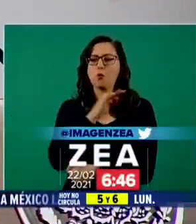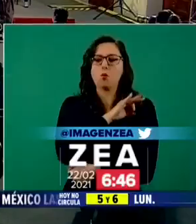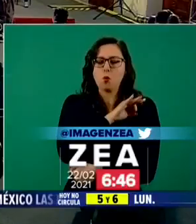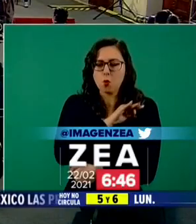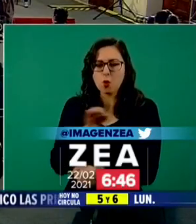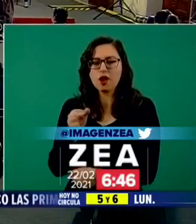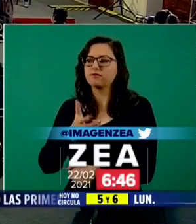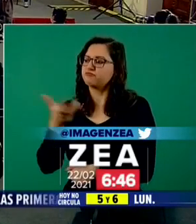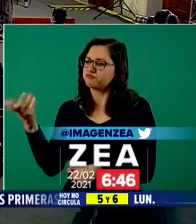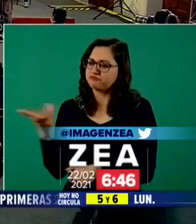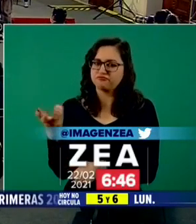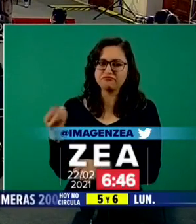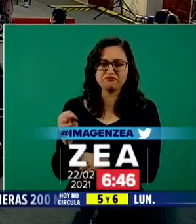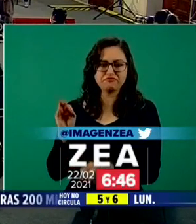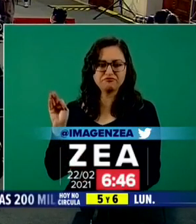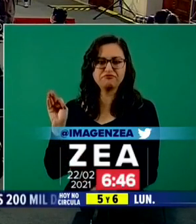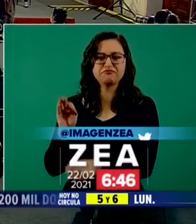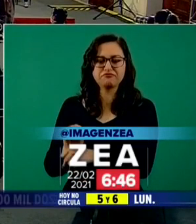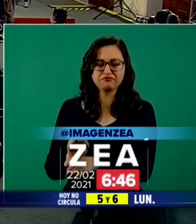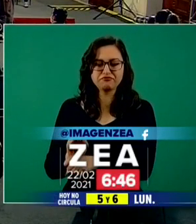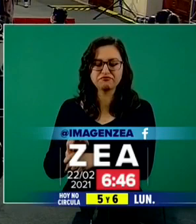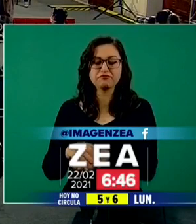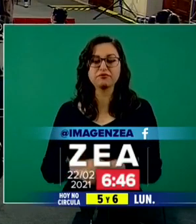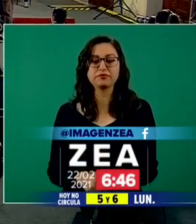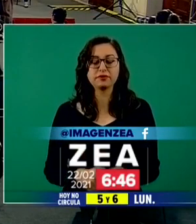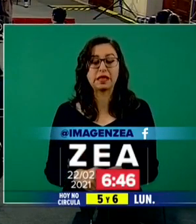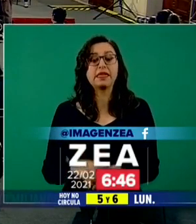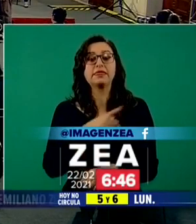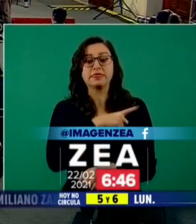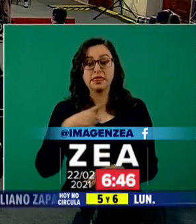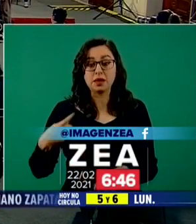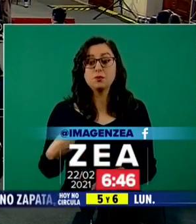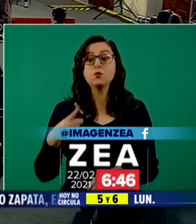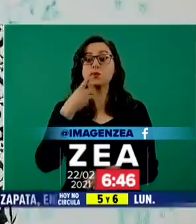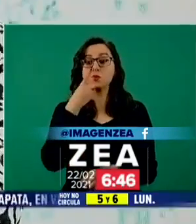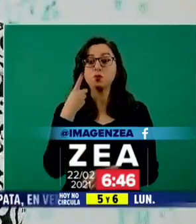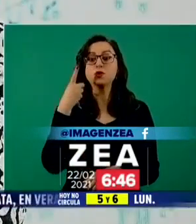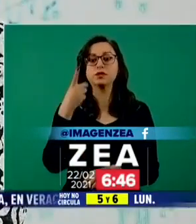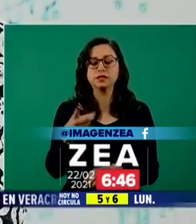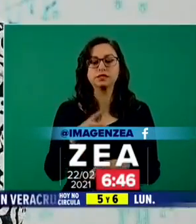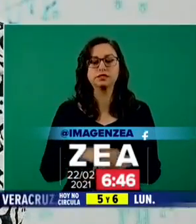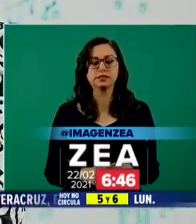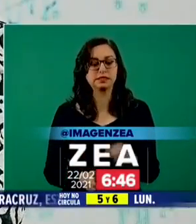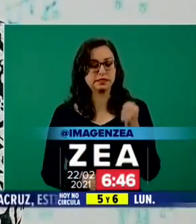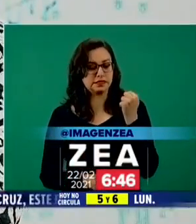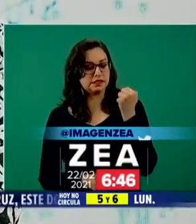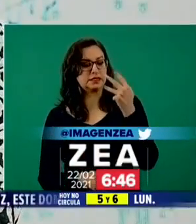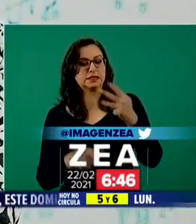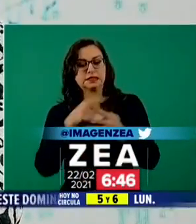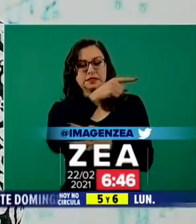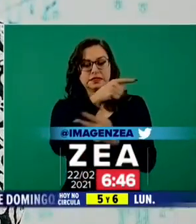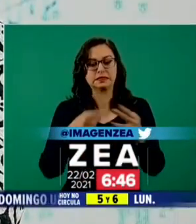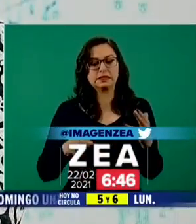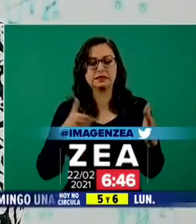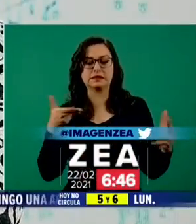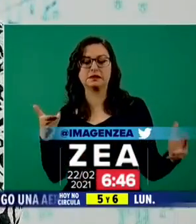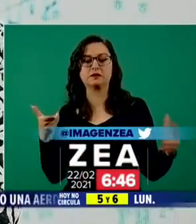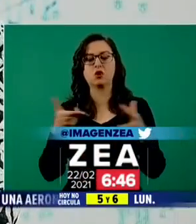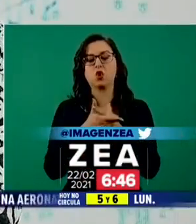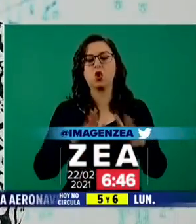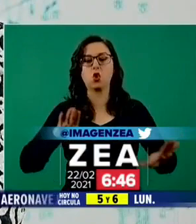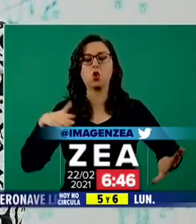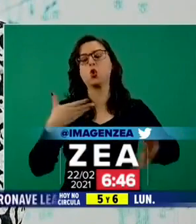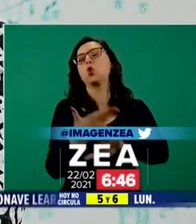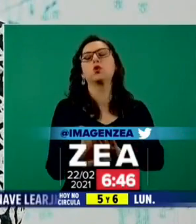mención aparte mención especial merecen tres delitos de género que en enero reportan una